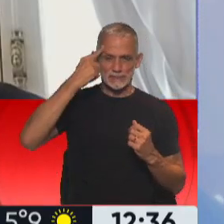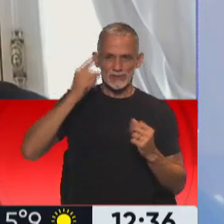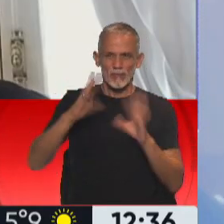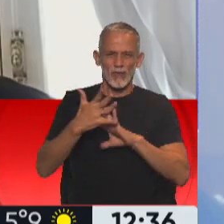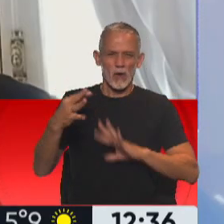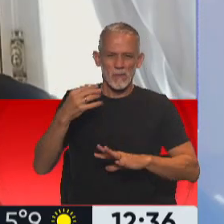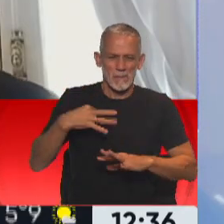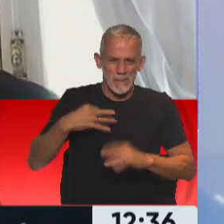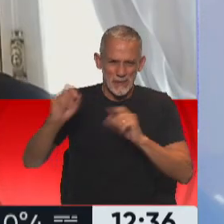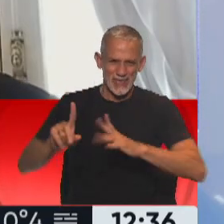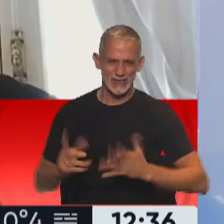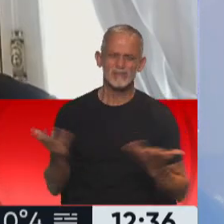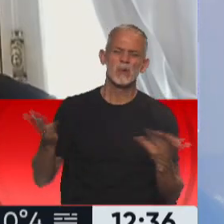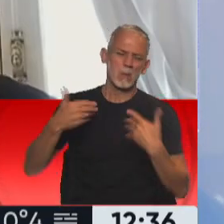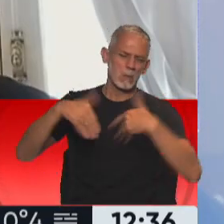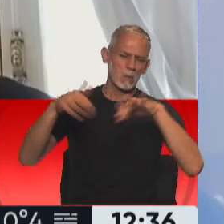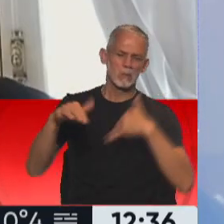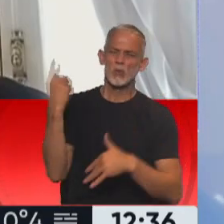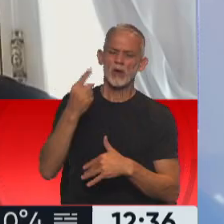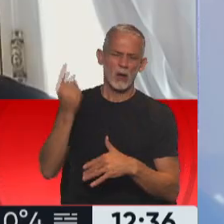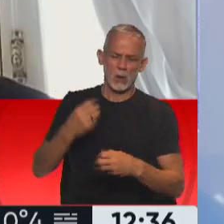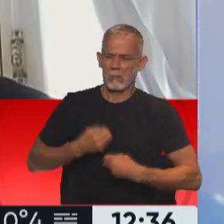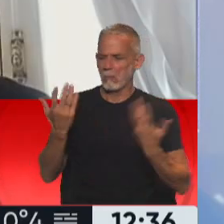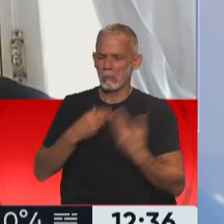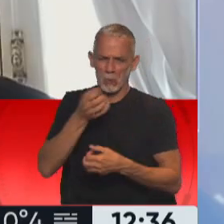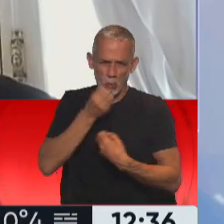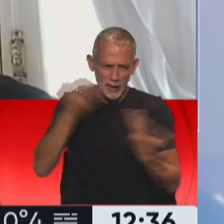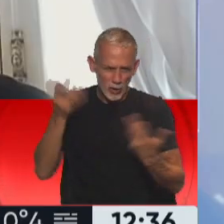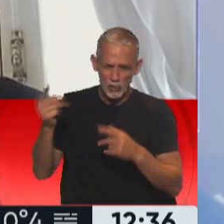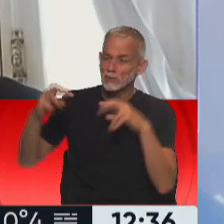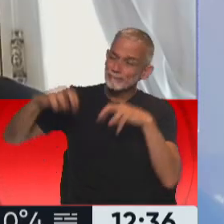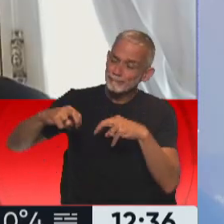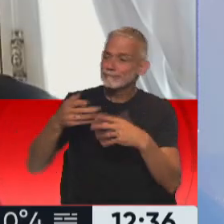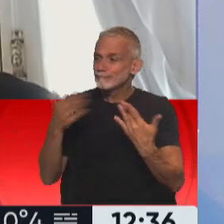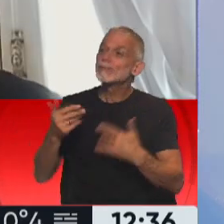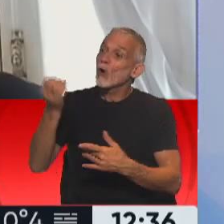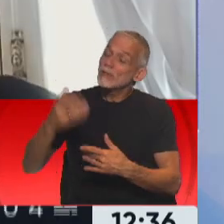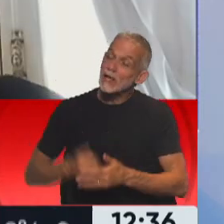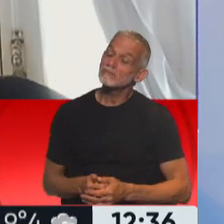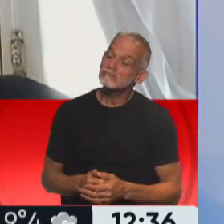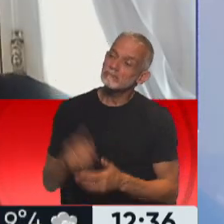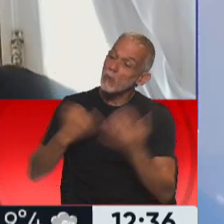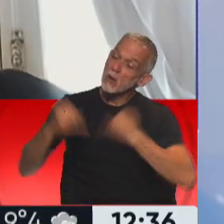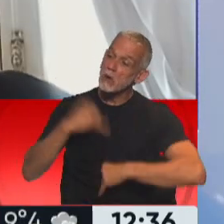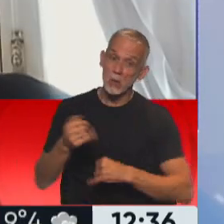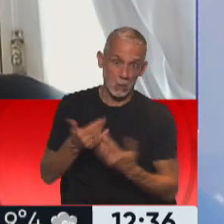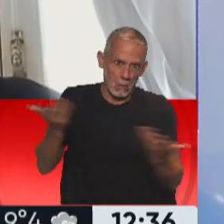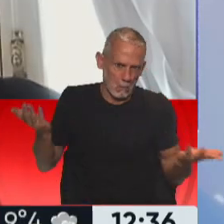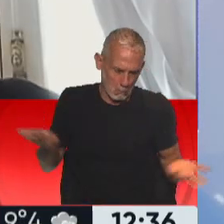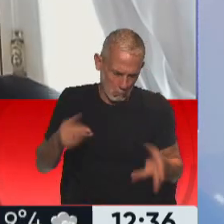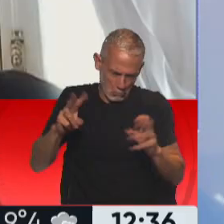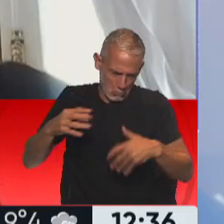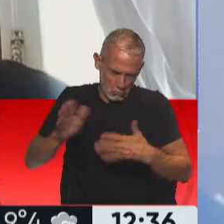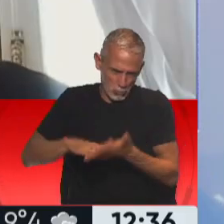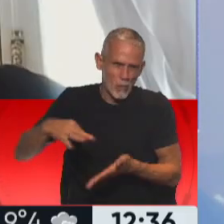modo de vivir. Y digo, bueno, para que hable de lo que quiera. Yo iba y me sentaba y le decía, bueno, ¿cómo andás? ¿Cómo estás? ¿Qué sé yo? Y hablamos de la